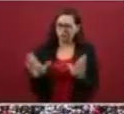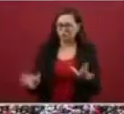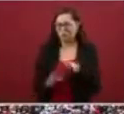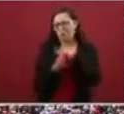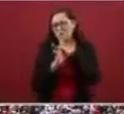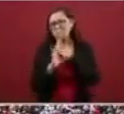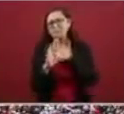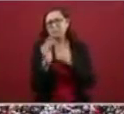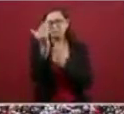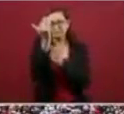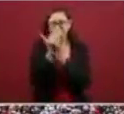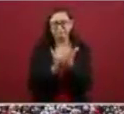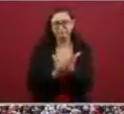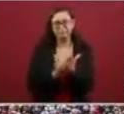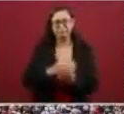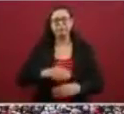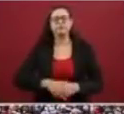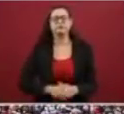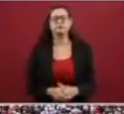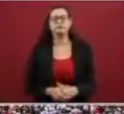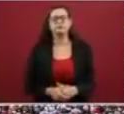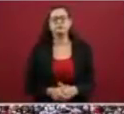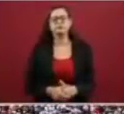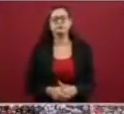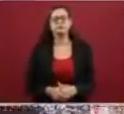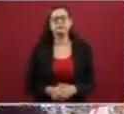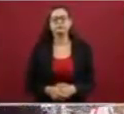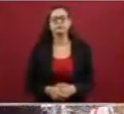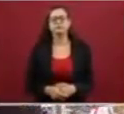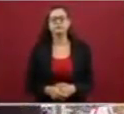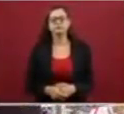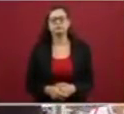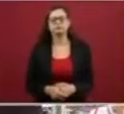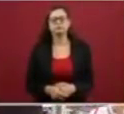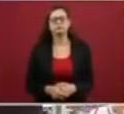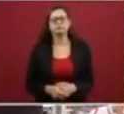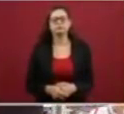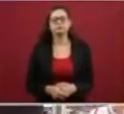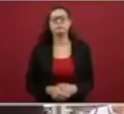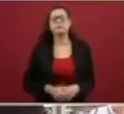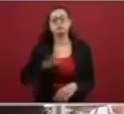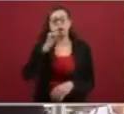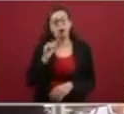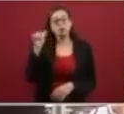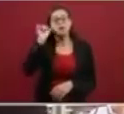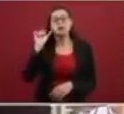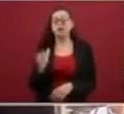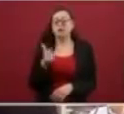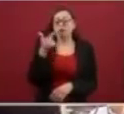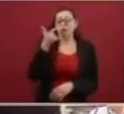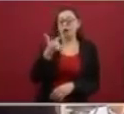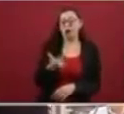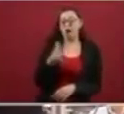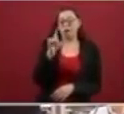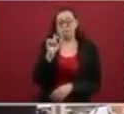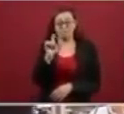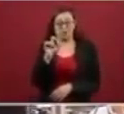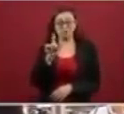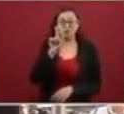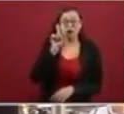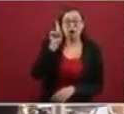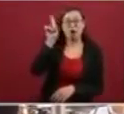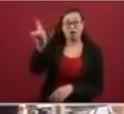Antier concluyó la reunión del G20 en Osaka,